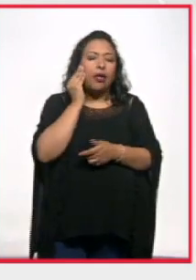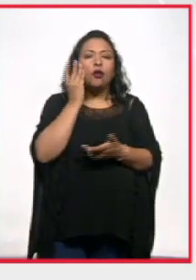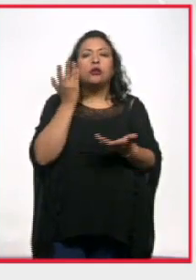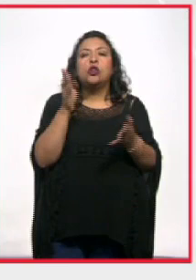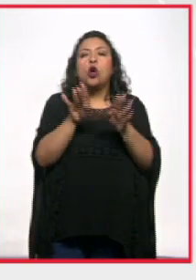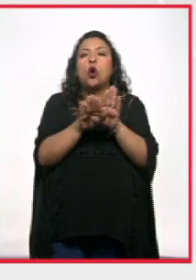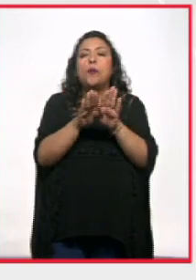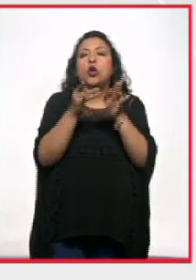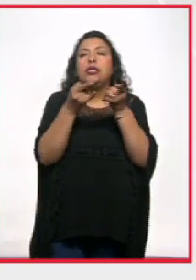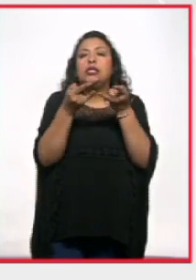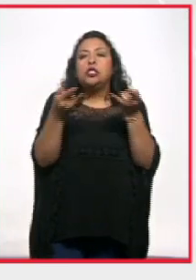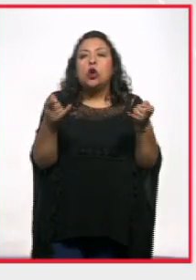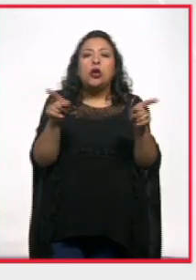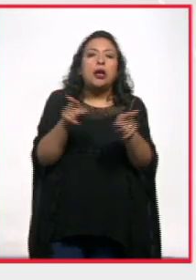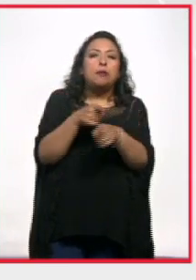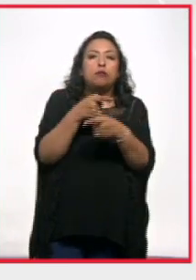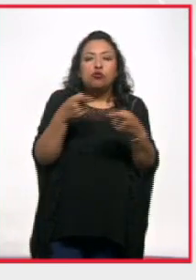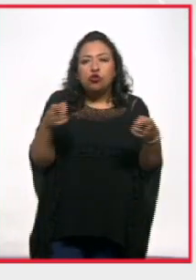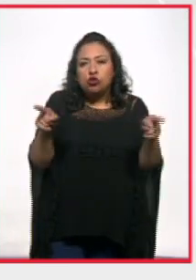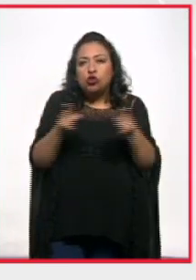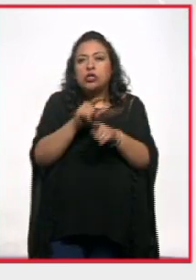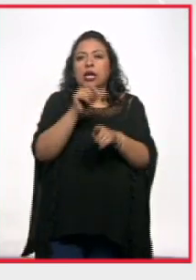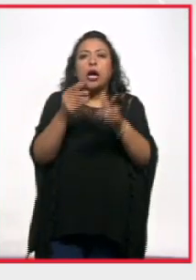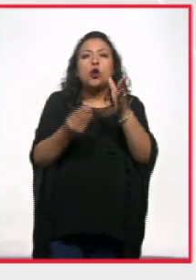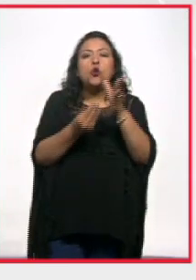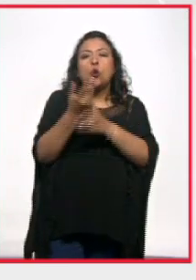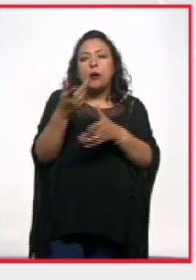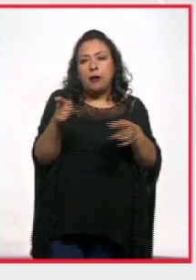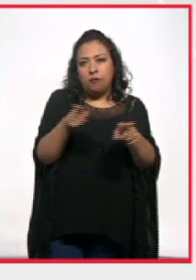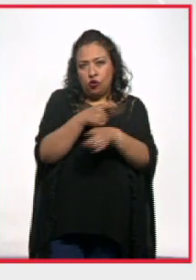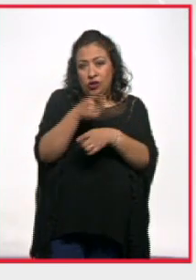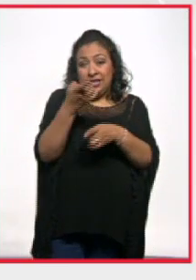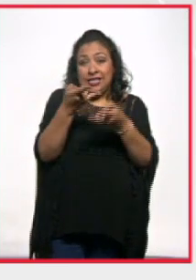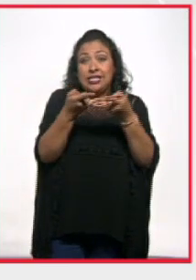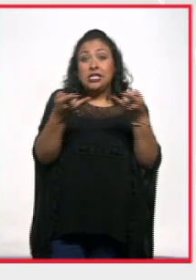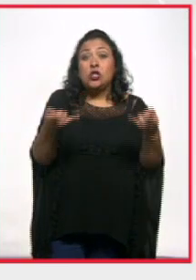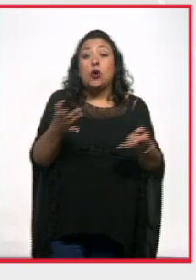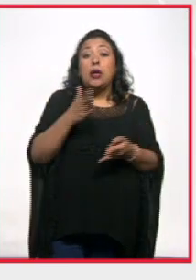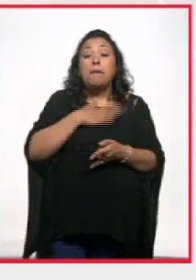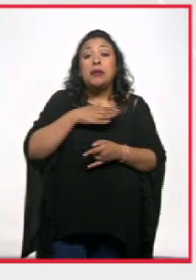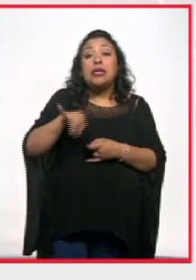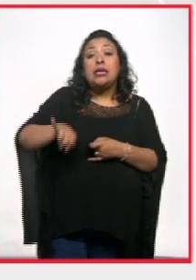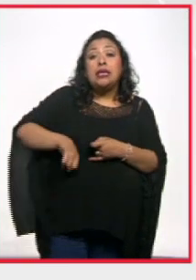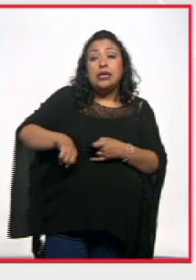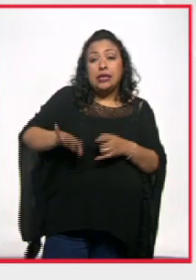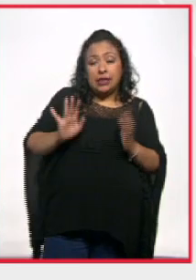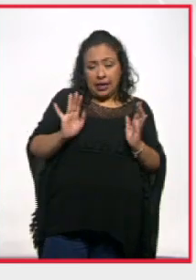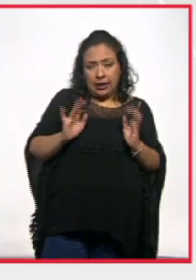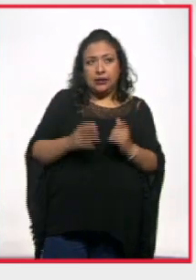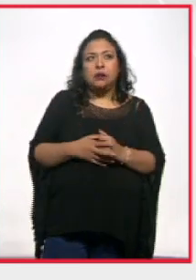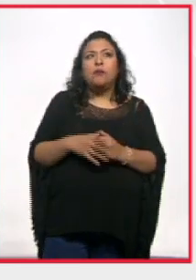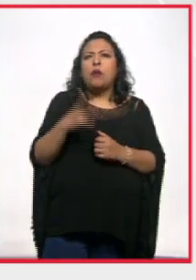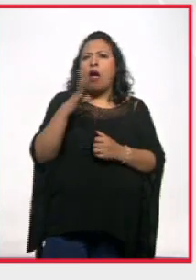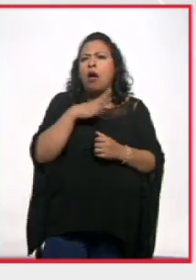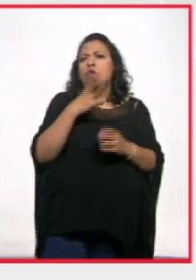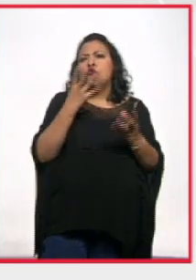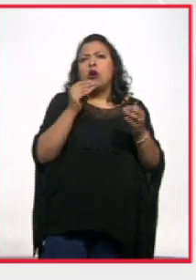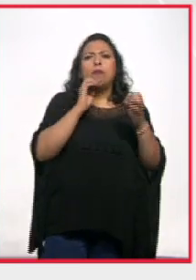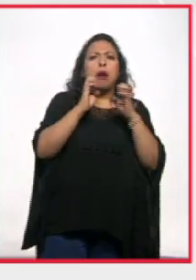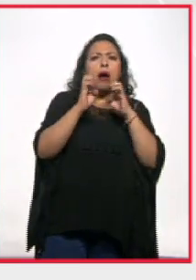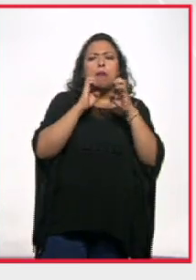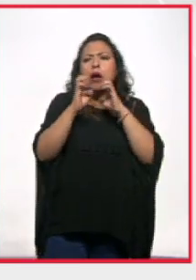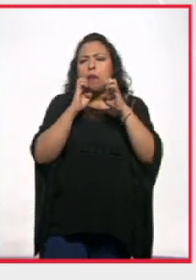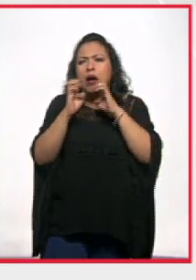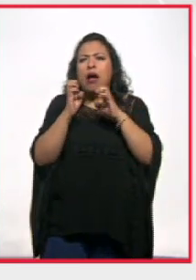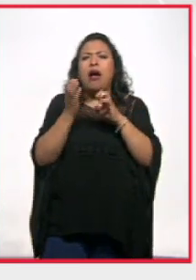la historia de música, de Hacia una Nueva Música, es la historia de mi propio interés musical. Pero hago muchísimas entrevistas.